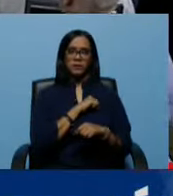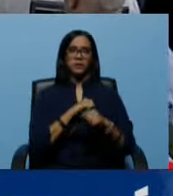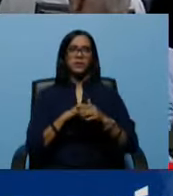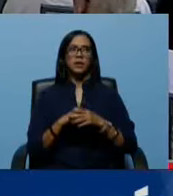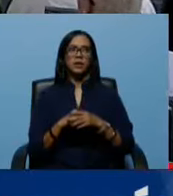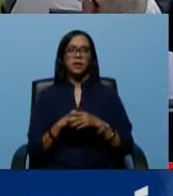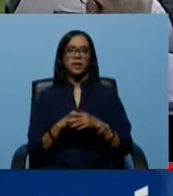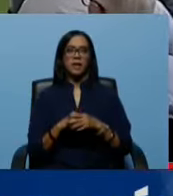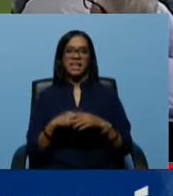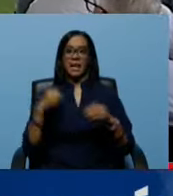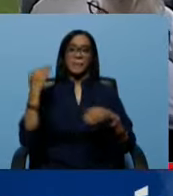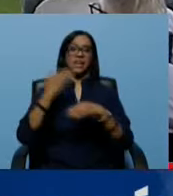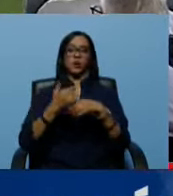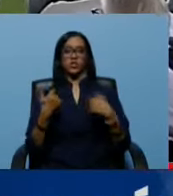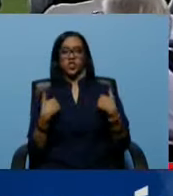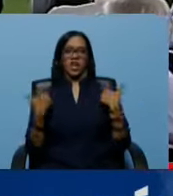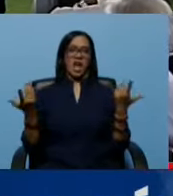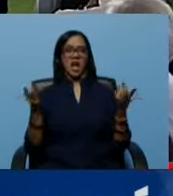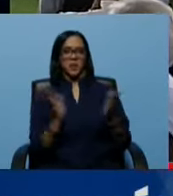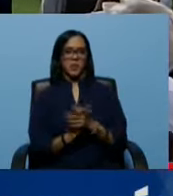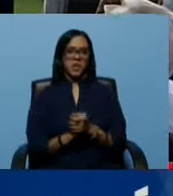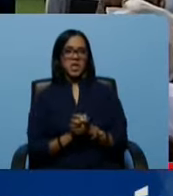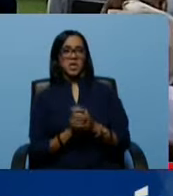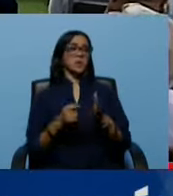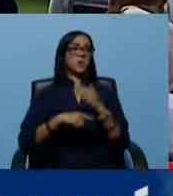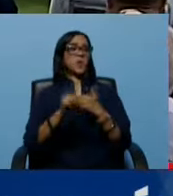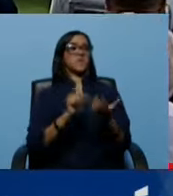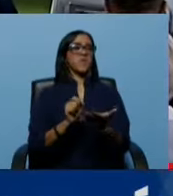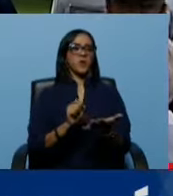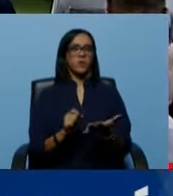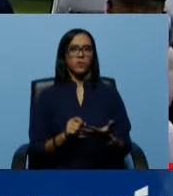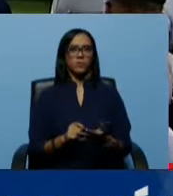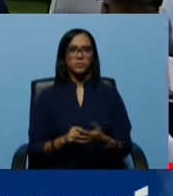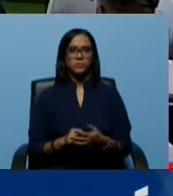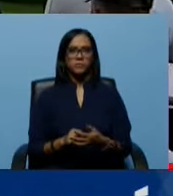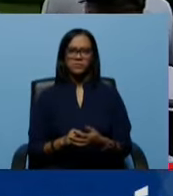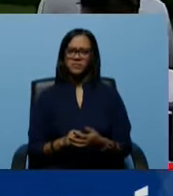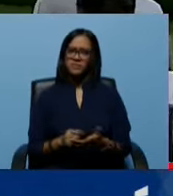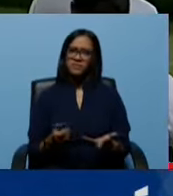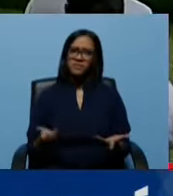Que me coaccionaron. Ay, por eso firmé.